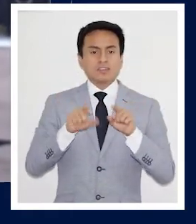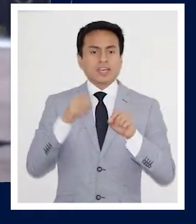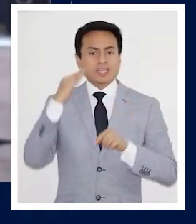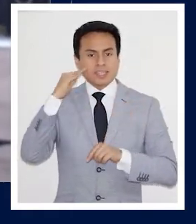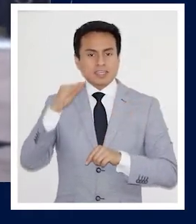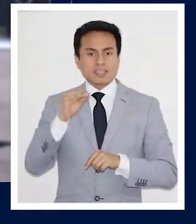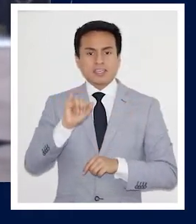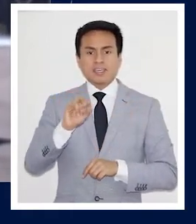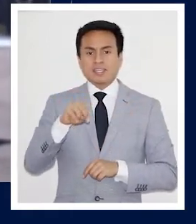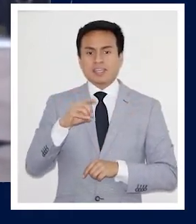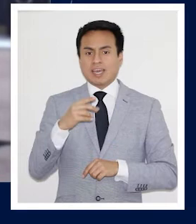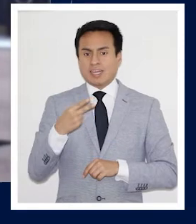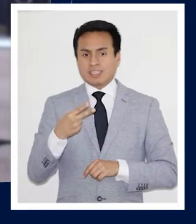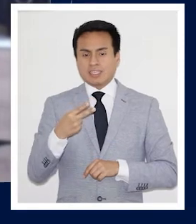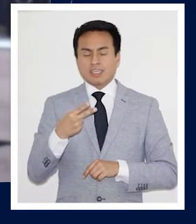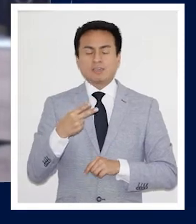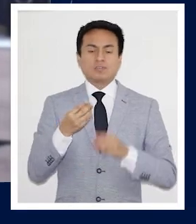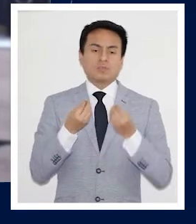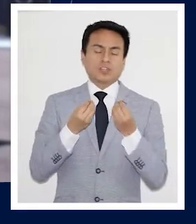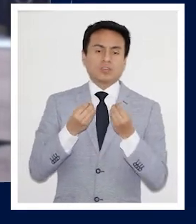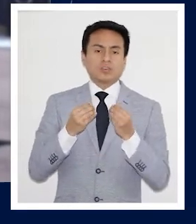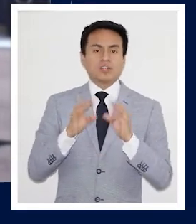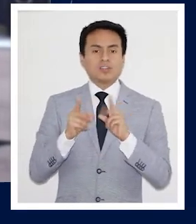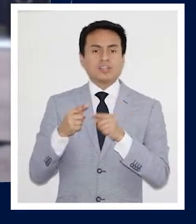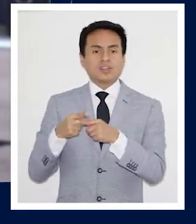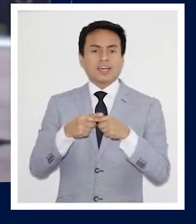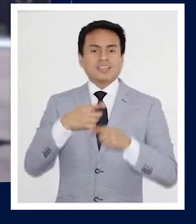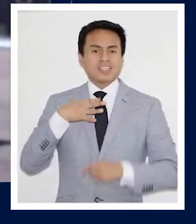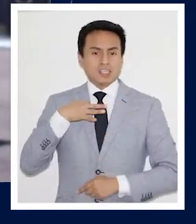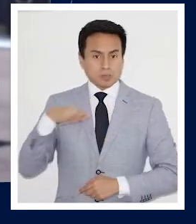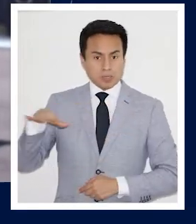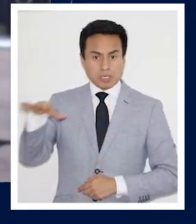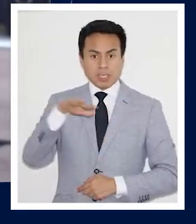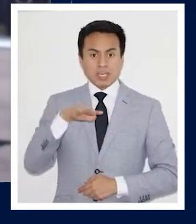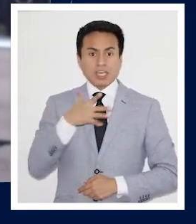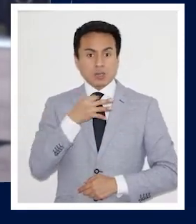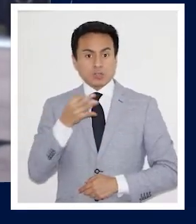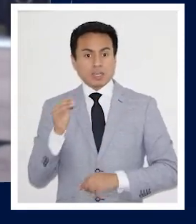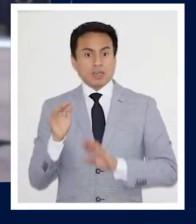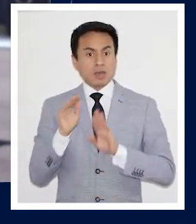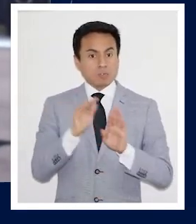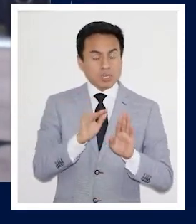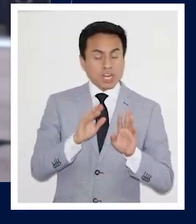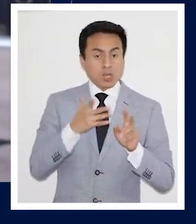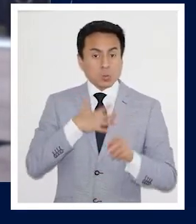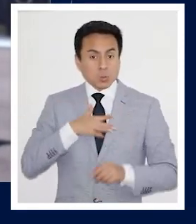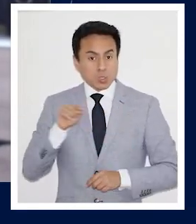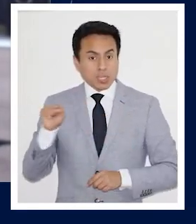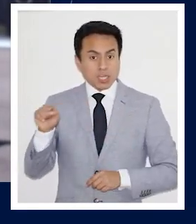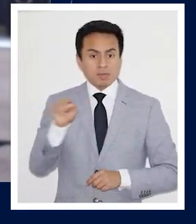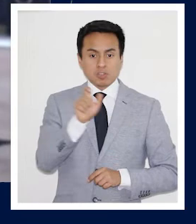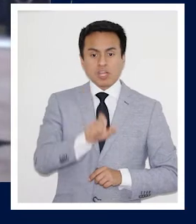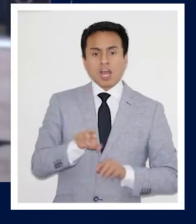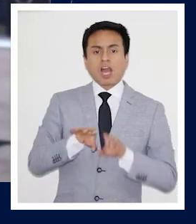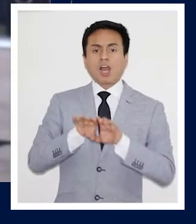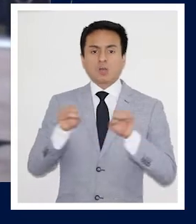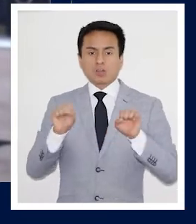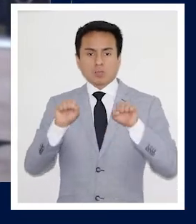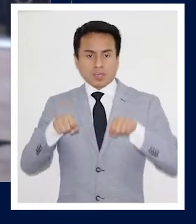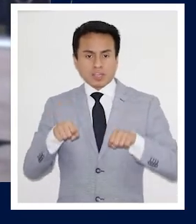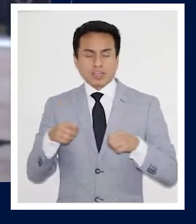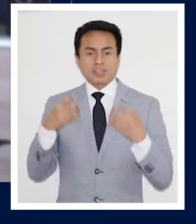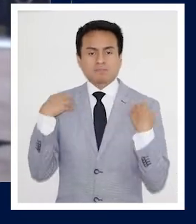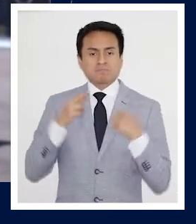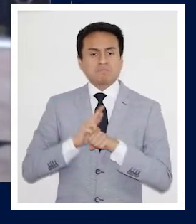la Defensoría de la Niñez y el INDH. Por supuesto que las organizaciones de la sociedad civil que deseen llevar a cabo esta labor y que las personas estén de